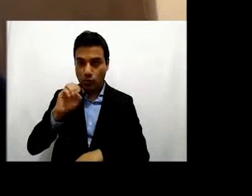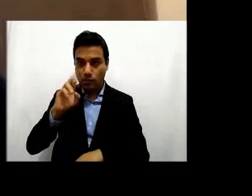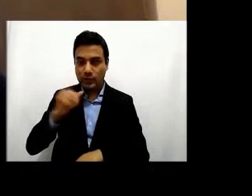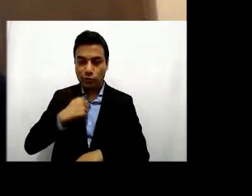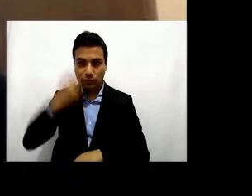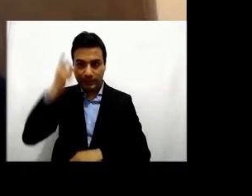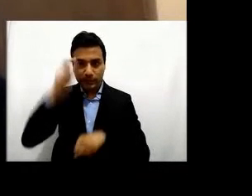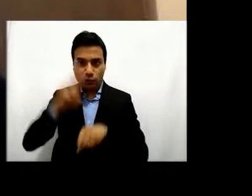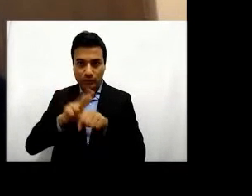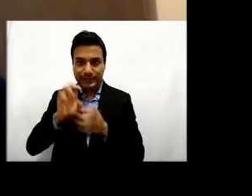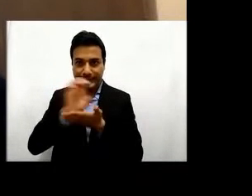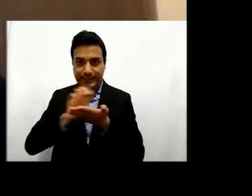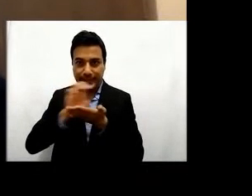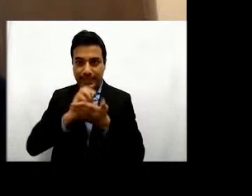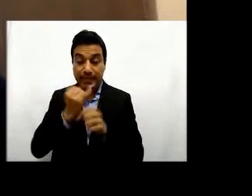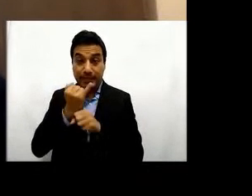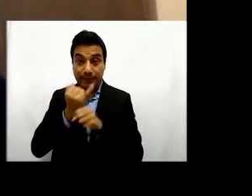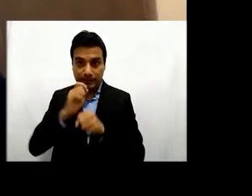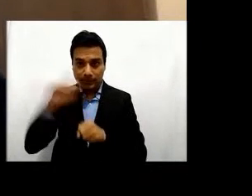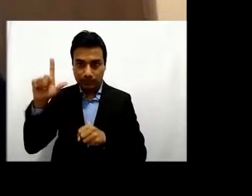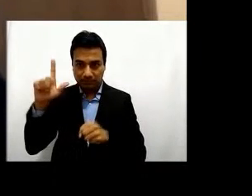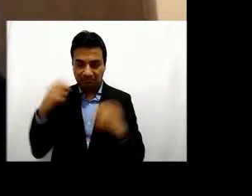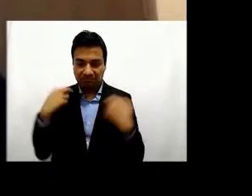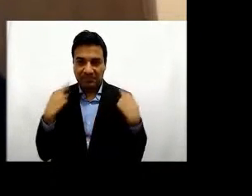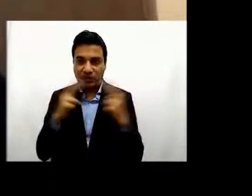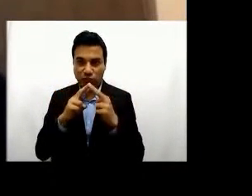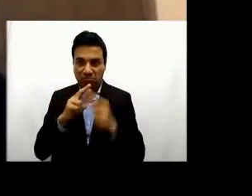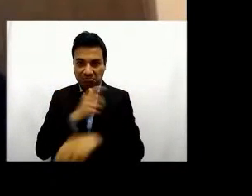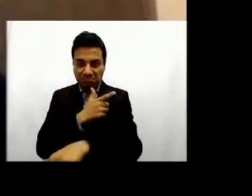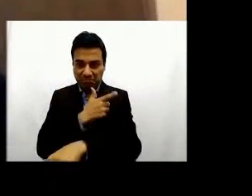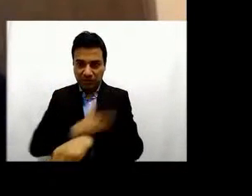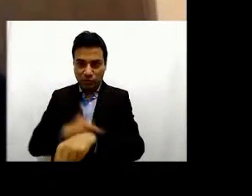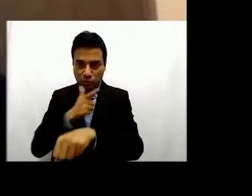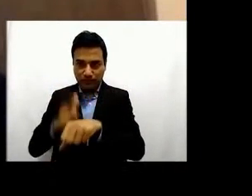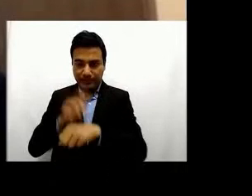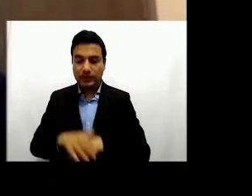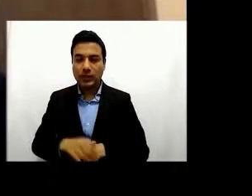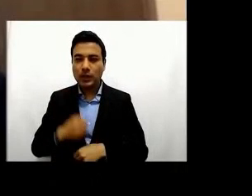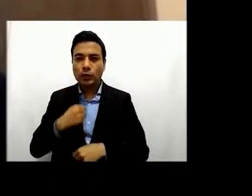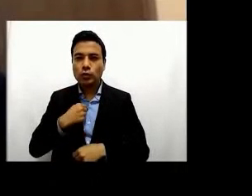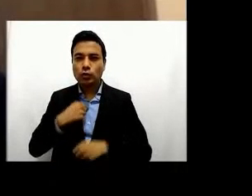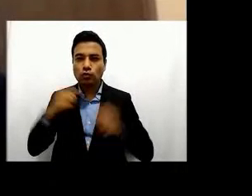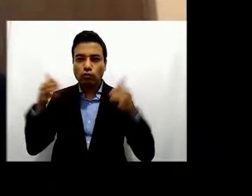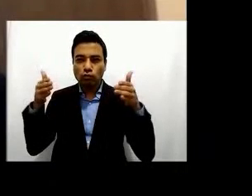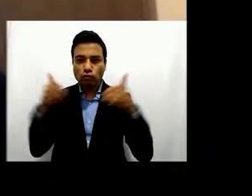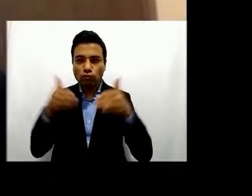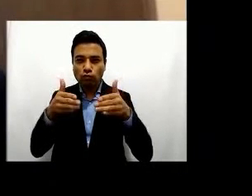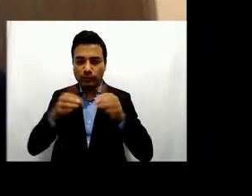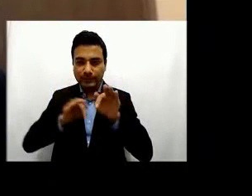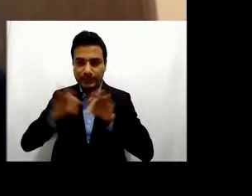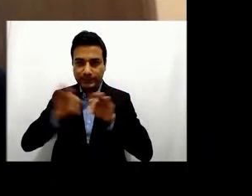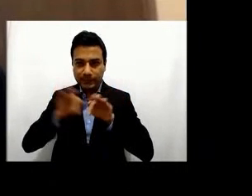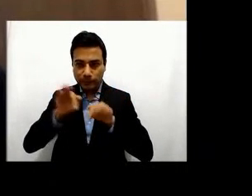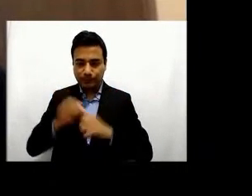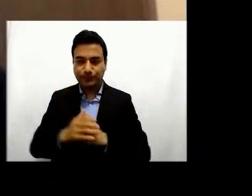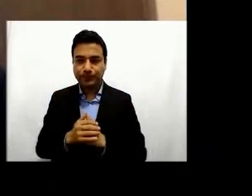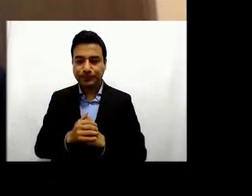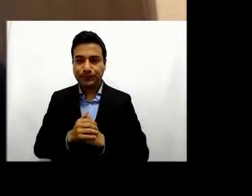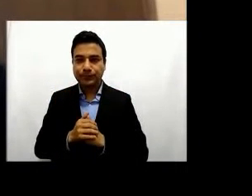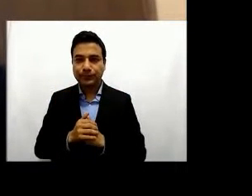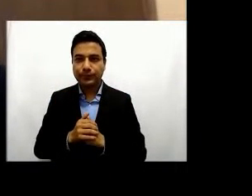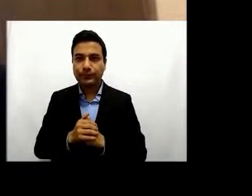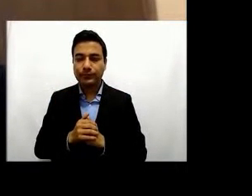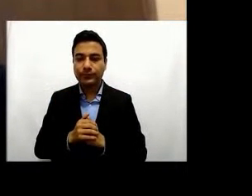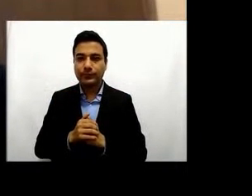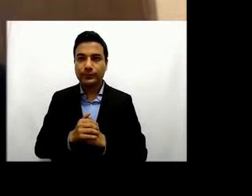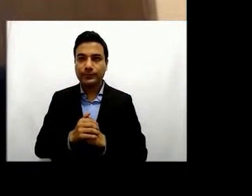ESENA, investigador, educador y gestor, y me dedico a trabajar